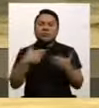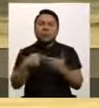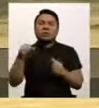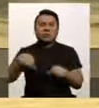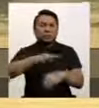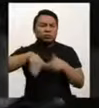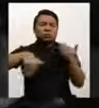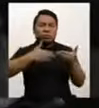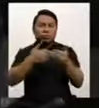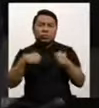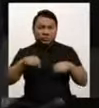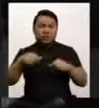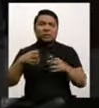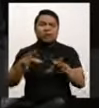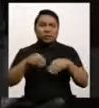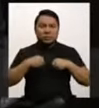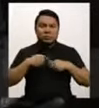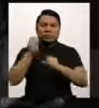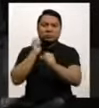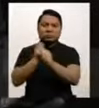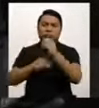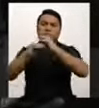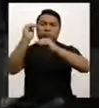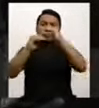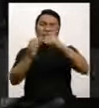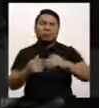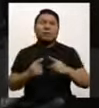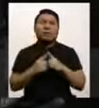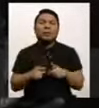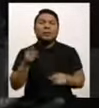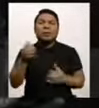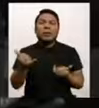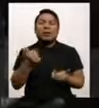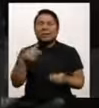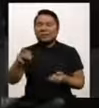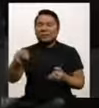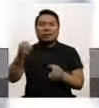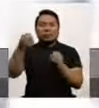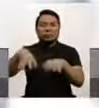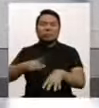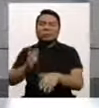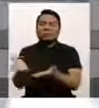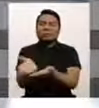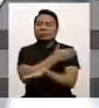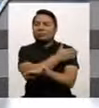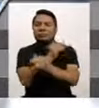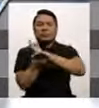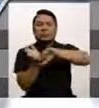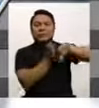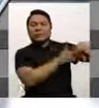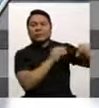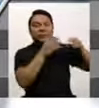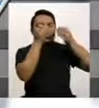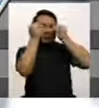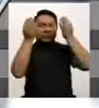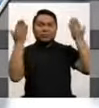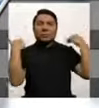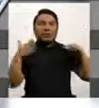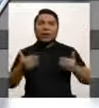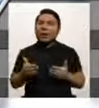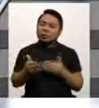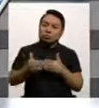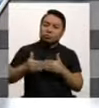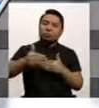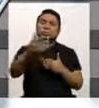de reconstrucción. Luis Valdés sostuvo que se debe pasar la página. Seguiremos trabajando con el gobierno como lo hemos hecho hasta